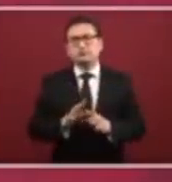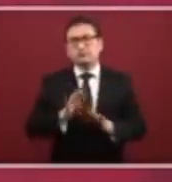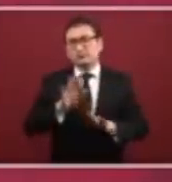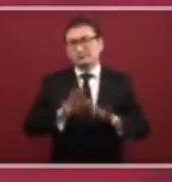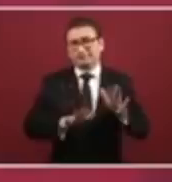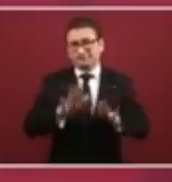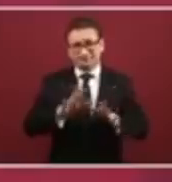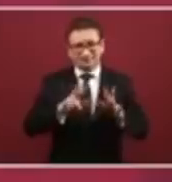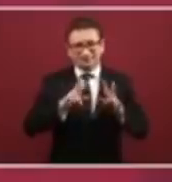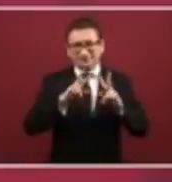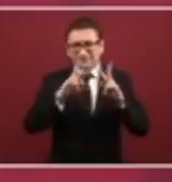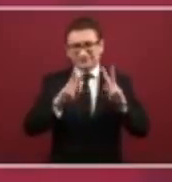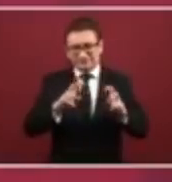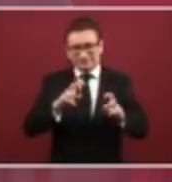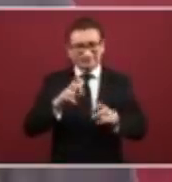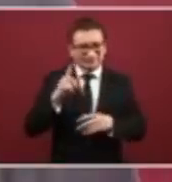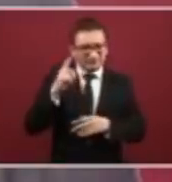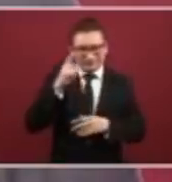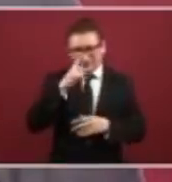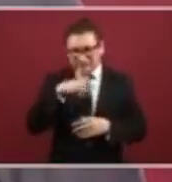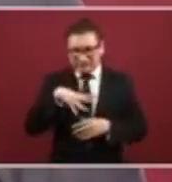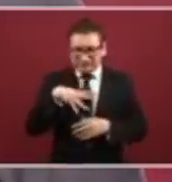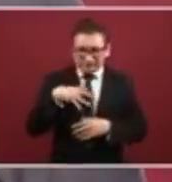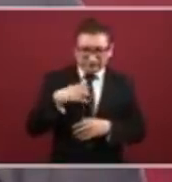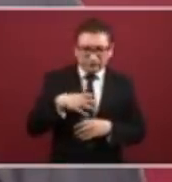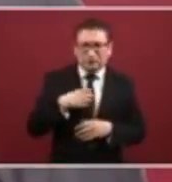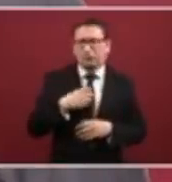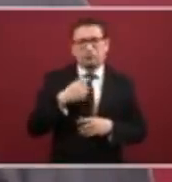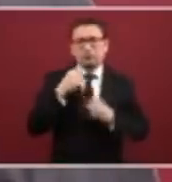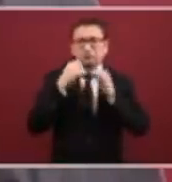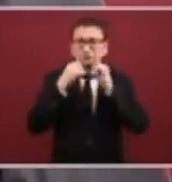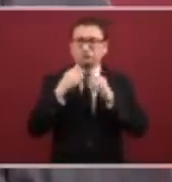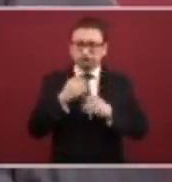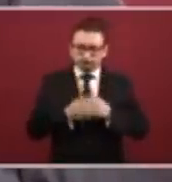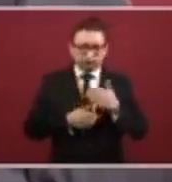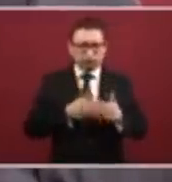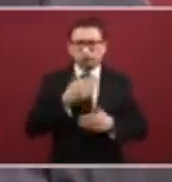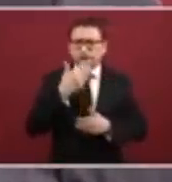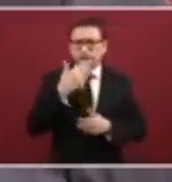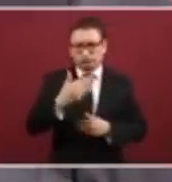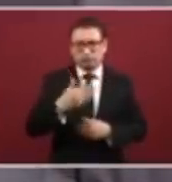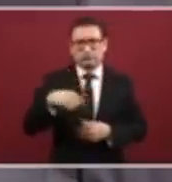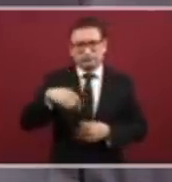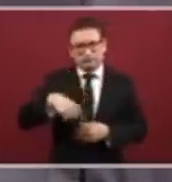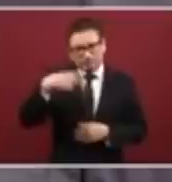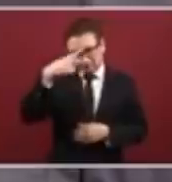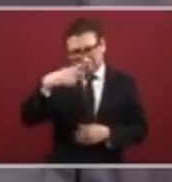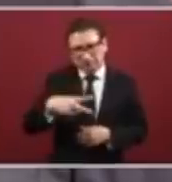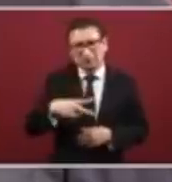complejos. Tenemos muy buenos negociadores.